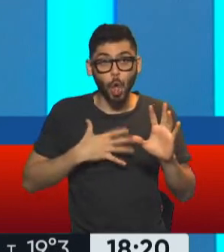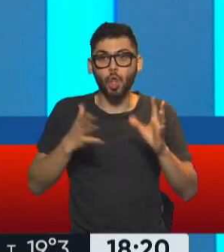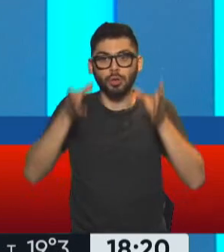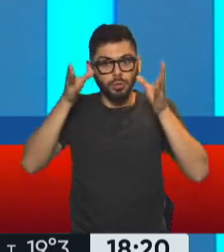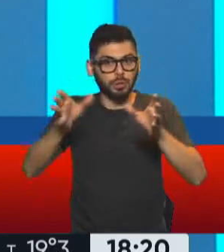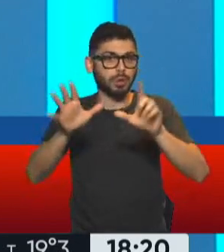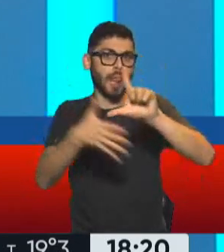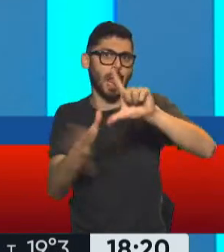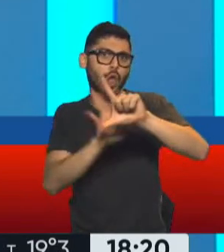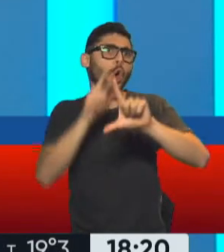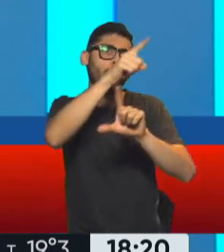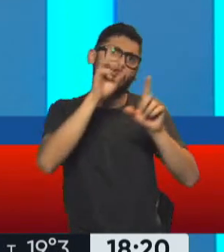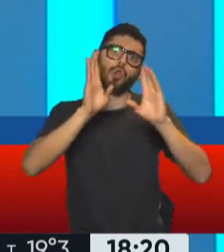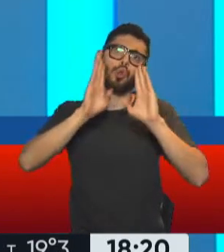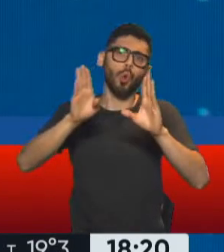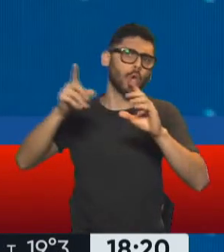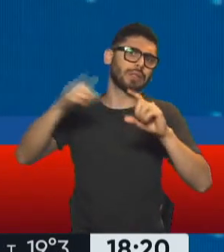tenés contra ya que es muchísimo más grande 2 excede completísimos nico